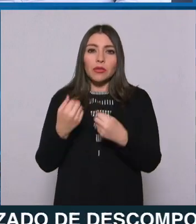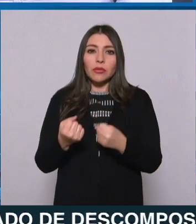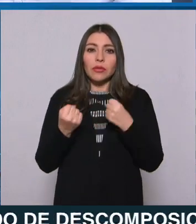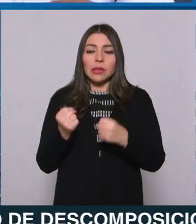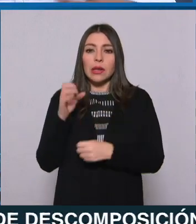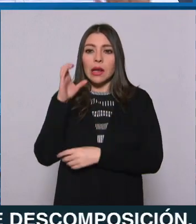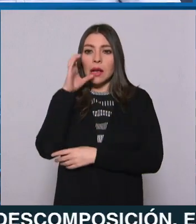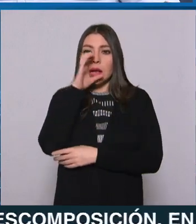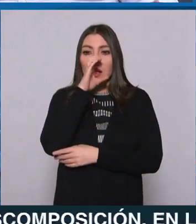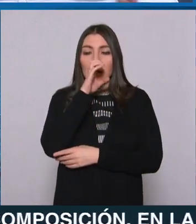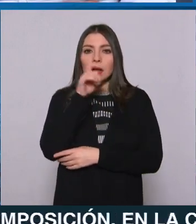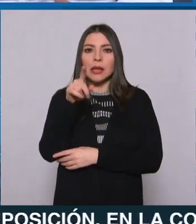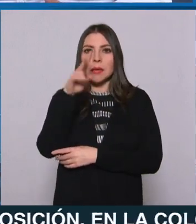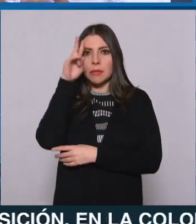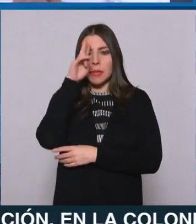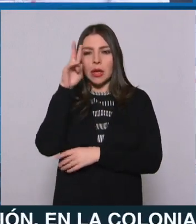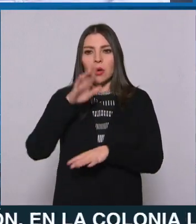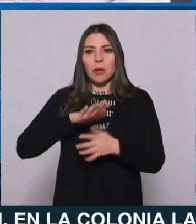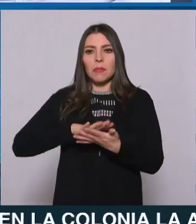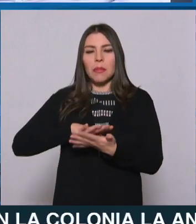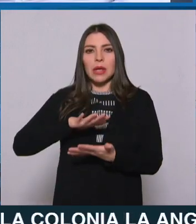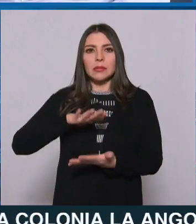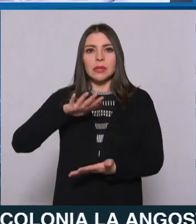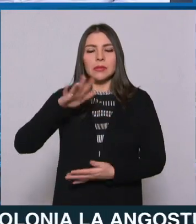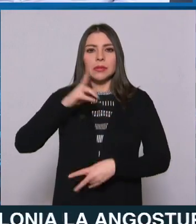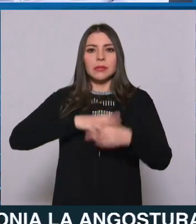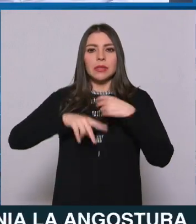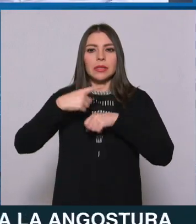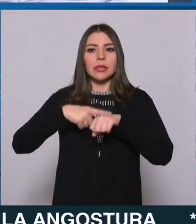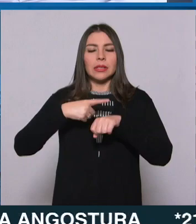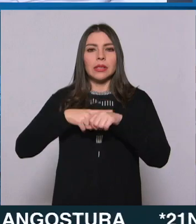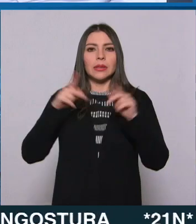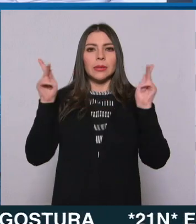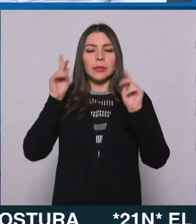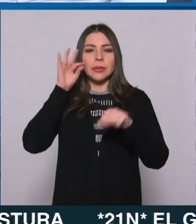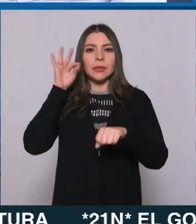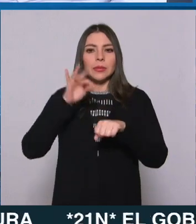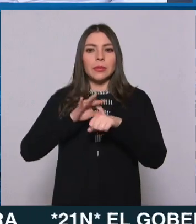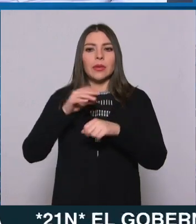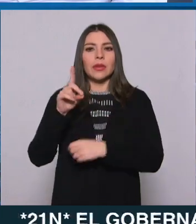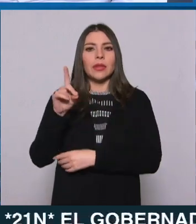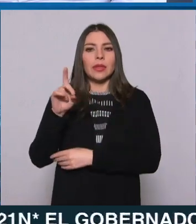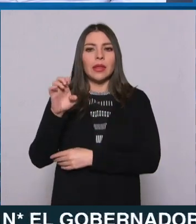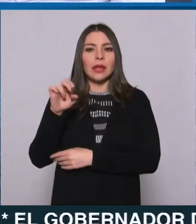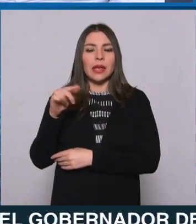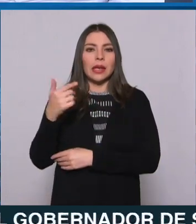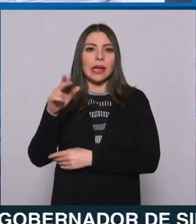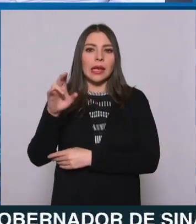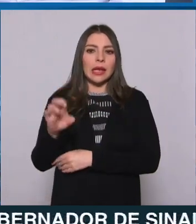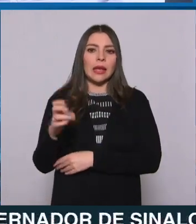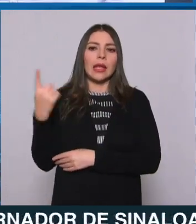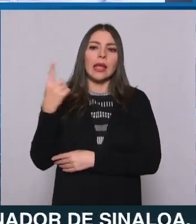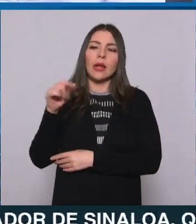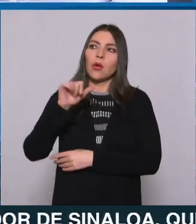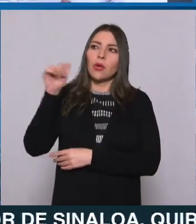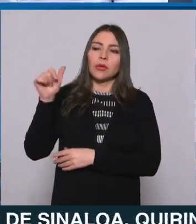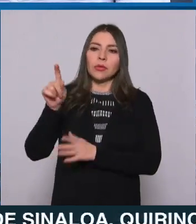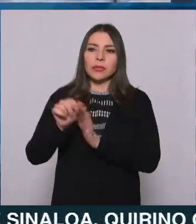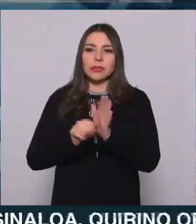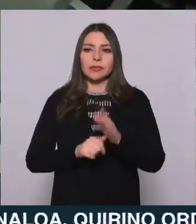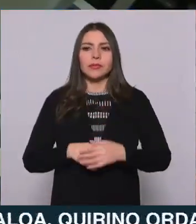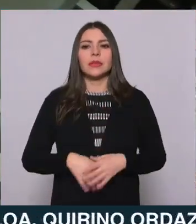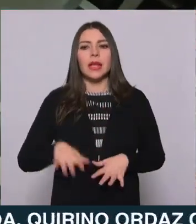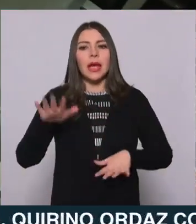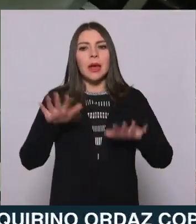¿no? Unas 4 o 5 veces a lo que se puede hacer las determinaciones de manera rutinaria en otros meses. Es